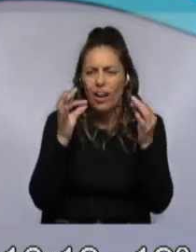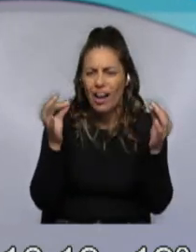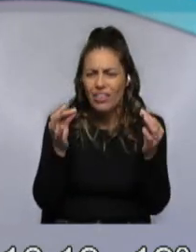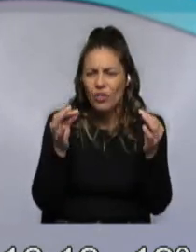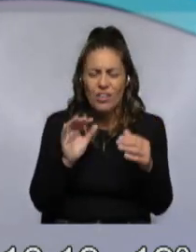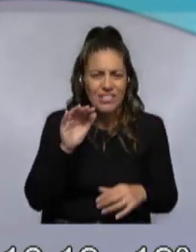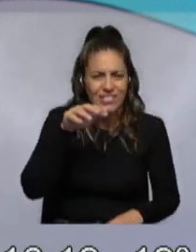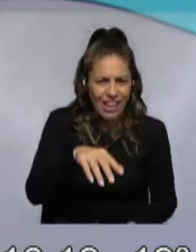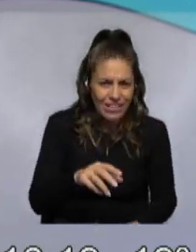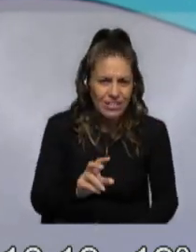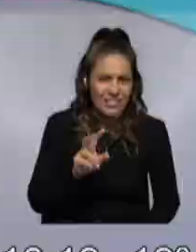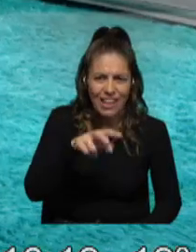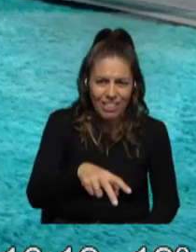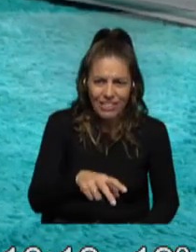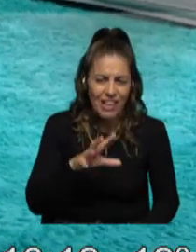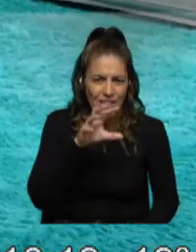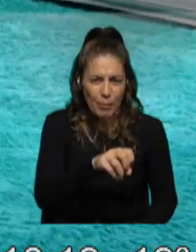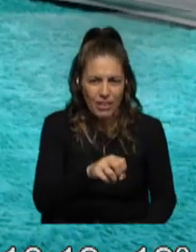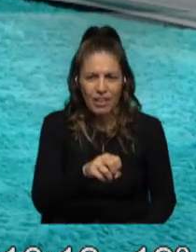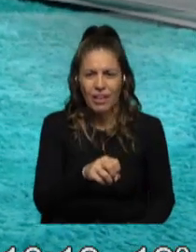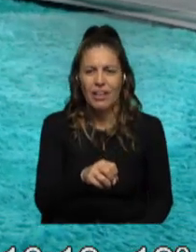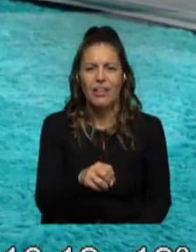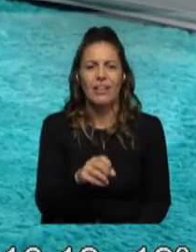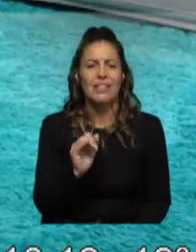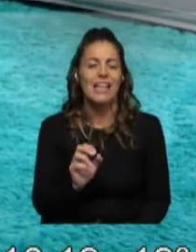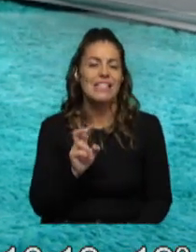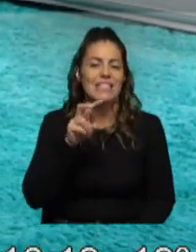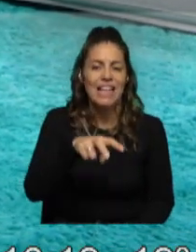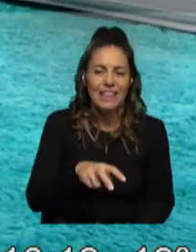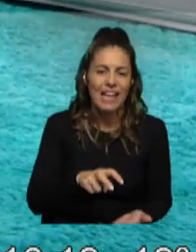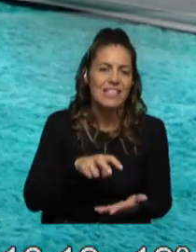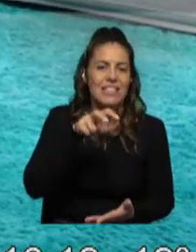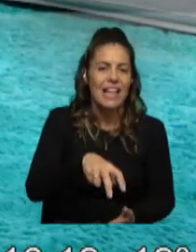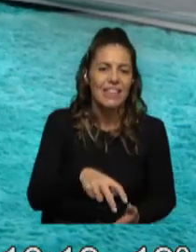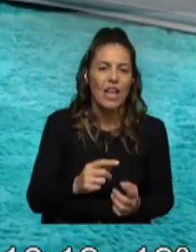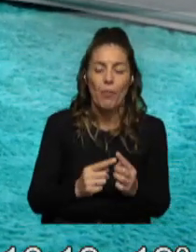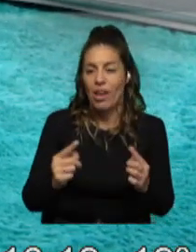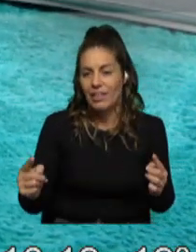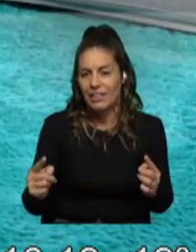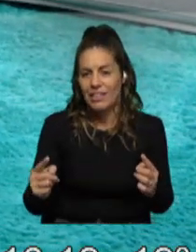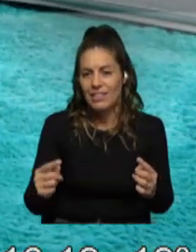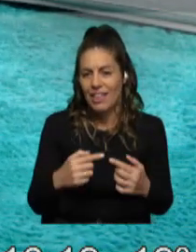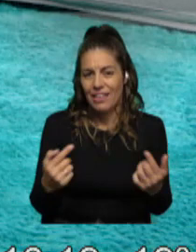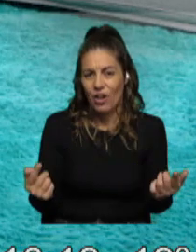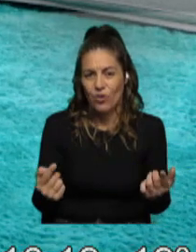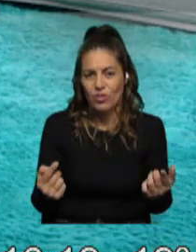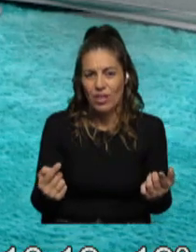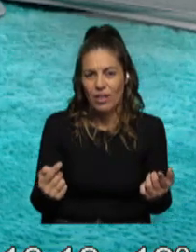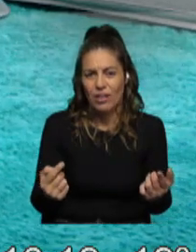veces... salta también, sí, claro. Se te prende y... Bueno, en realidad salta producto de que la distancia del objeto blanco, en este caso